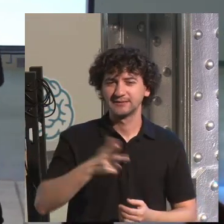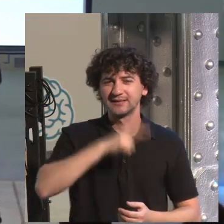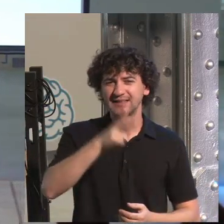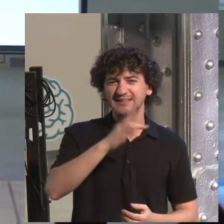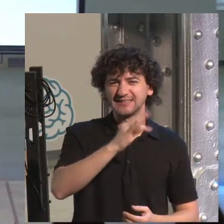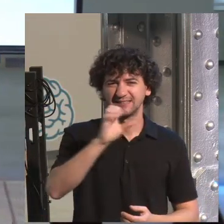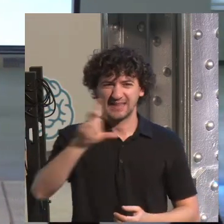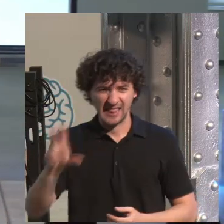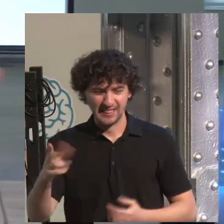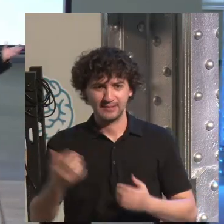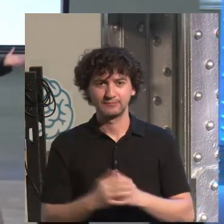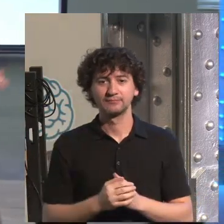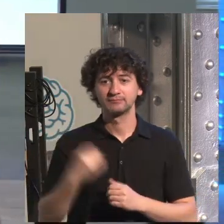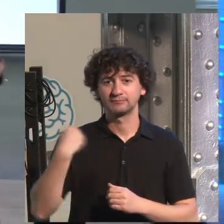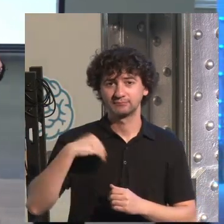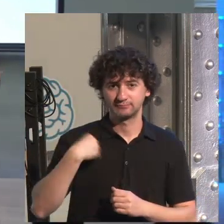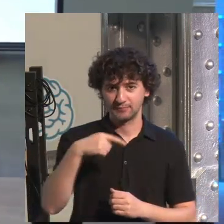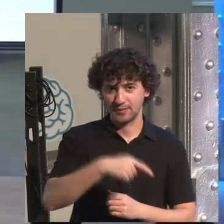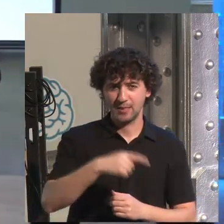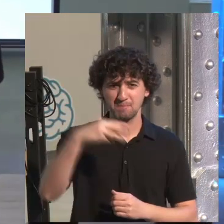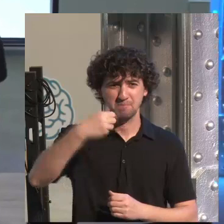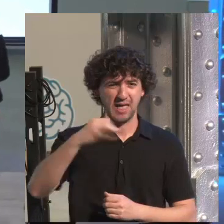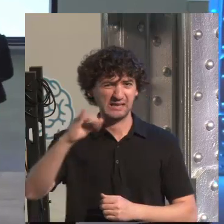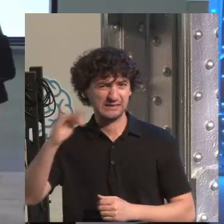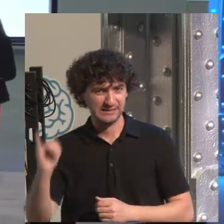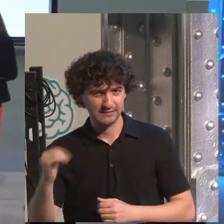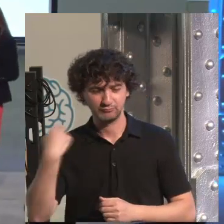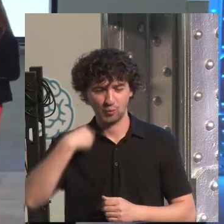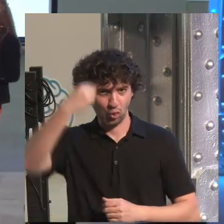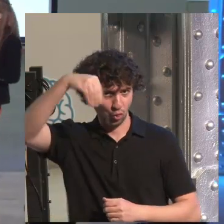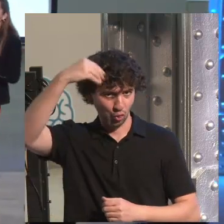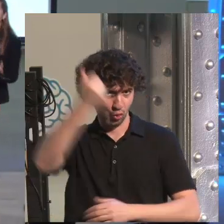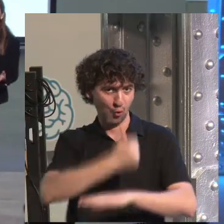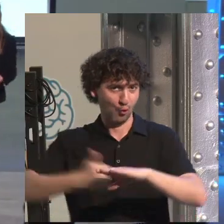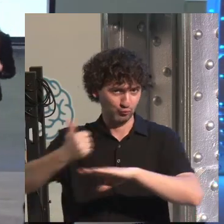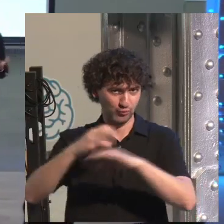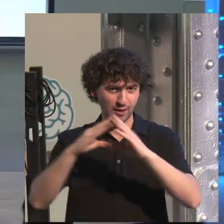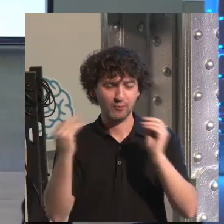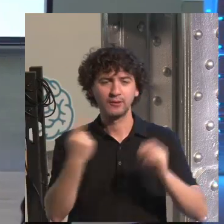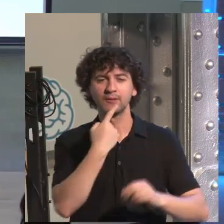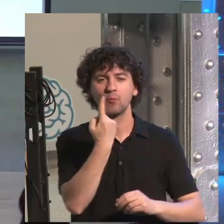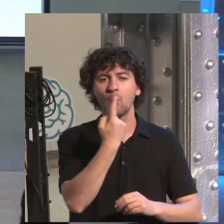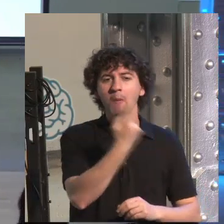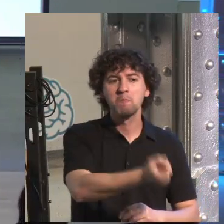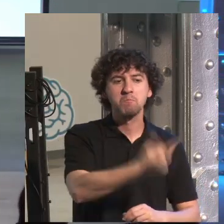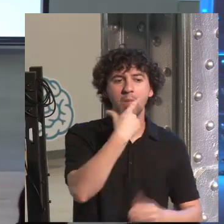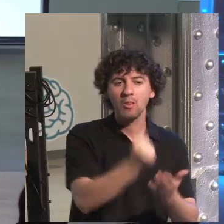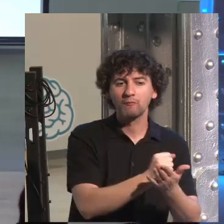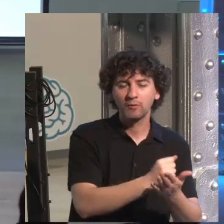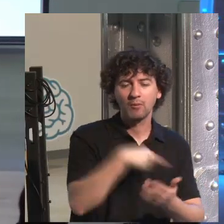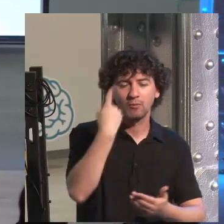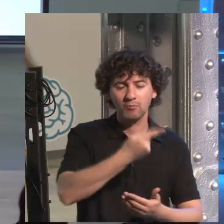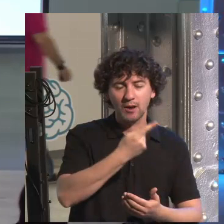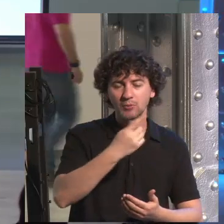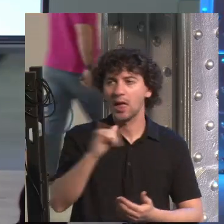Nicolás Negroponte, del Media Lab de MIT, precisamente donde yo hice el doctorado, que habla de una píldora que nos podríamos tomar y aprender automáticamente